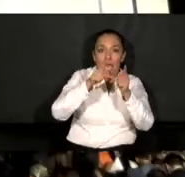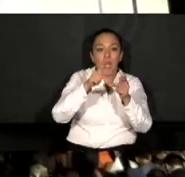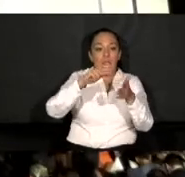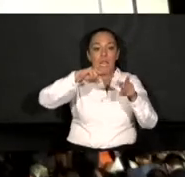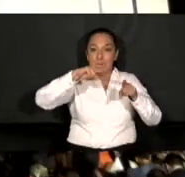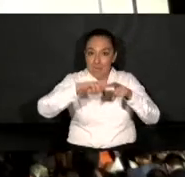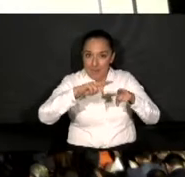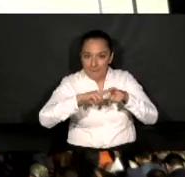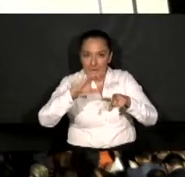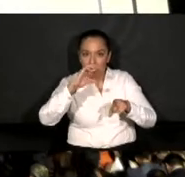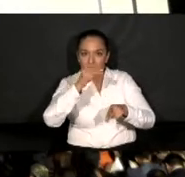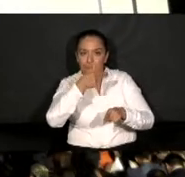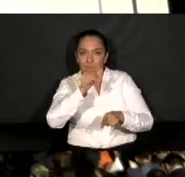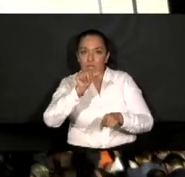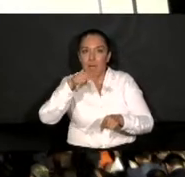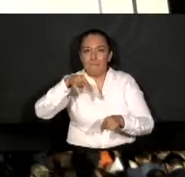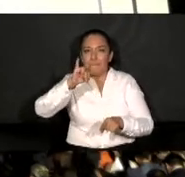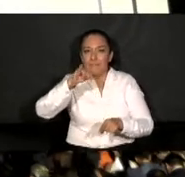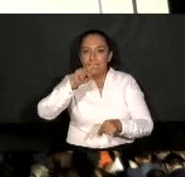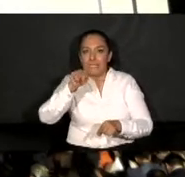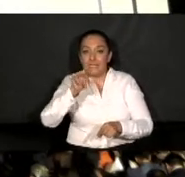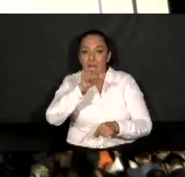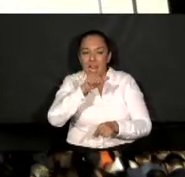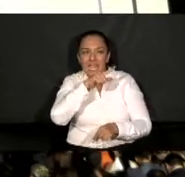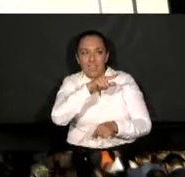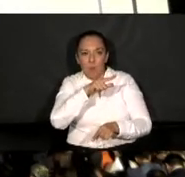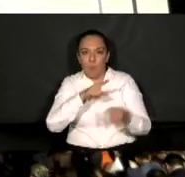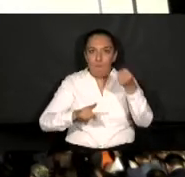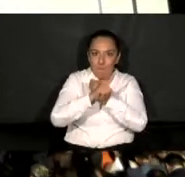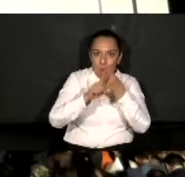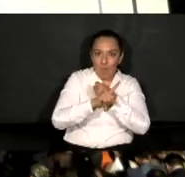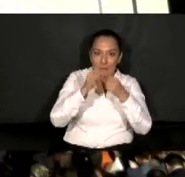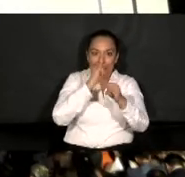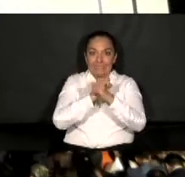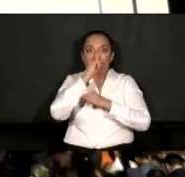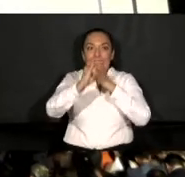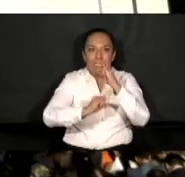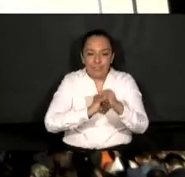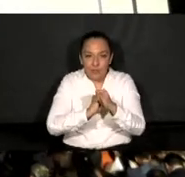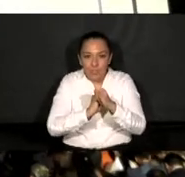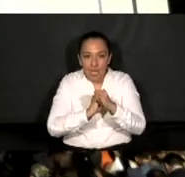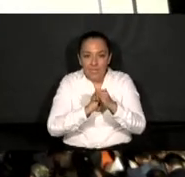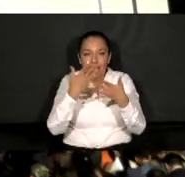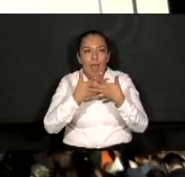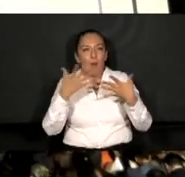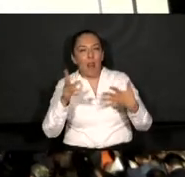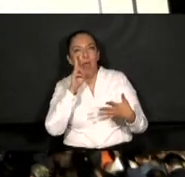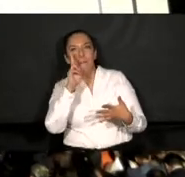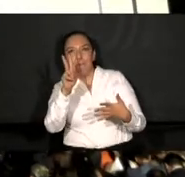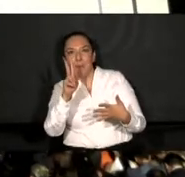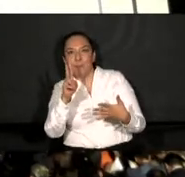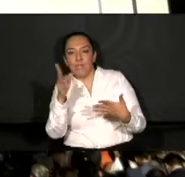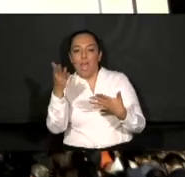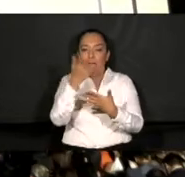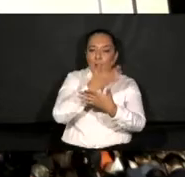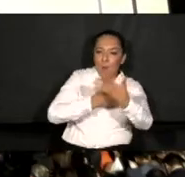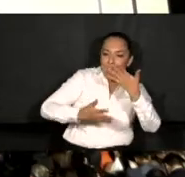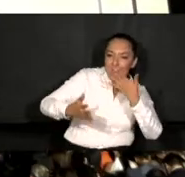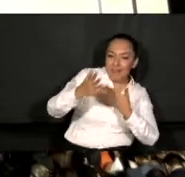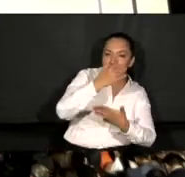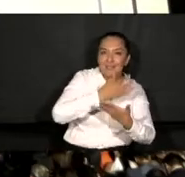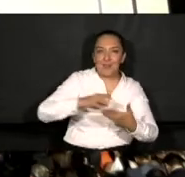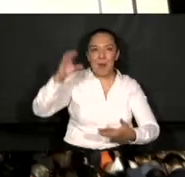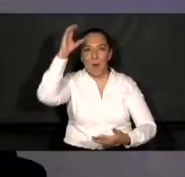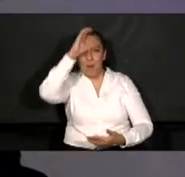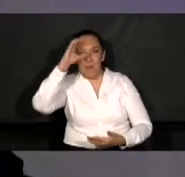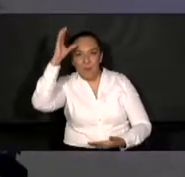esta zona representó controversias internacionales y que ahora es símbolo de mestizaje, cultura y